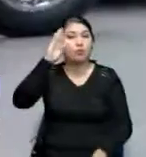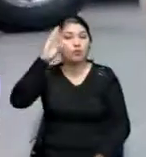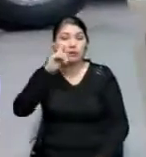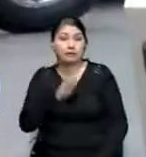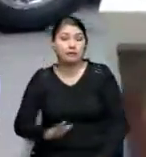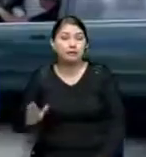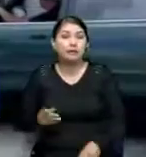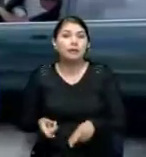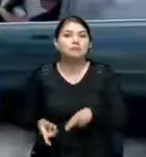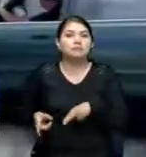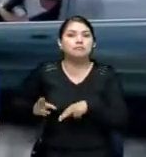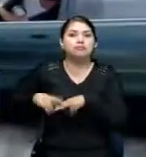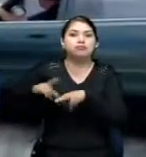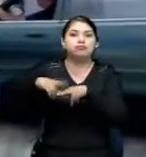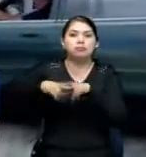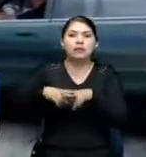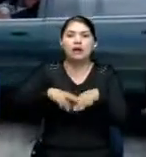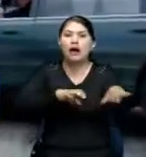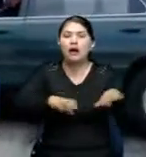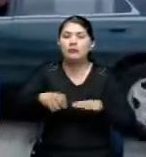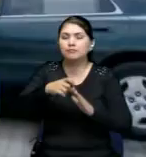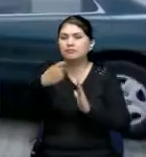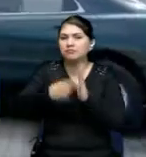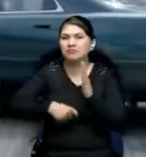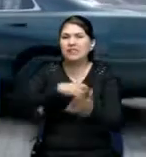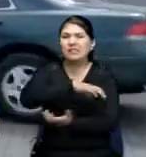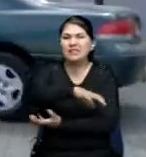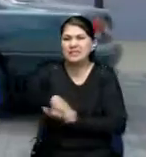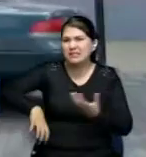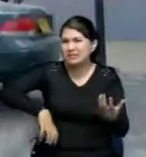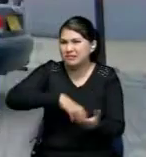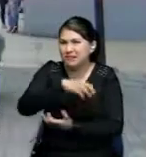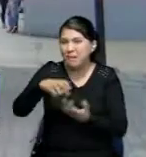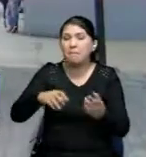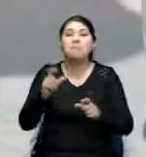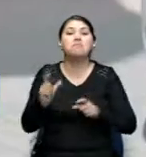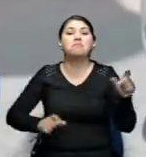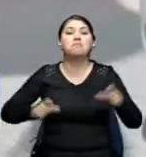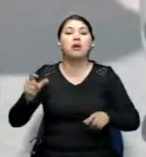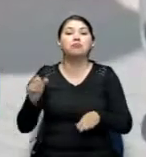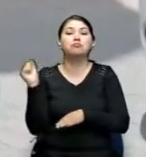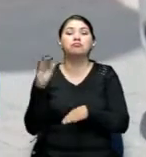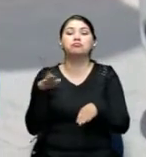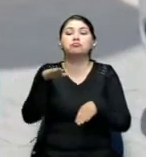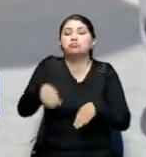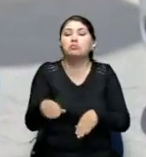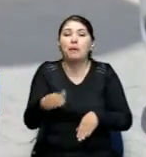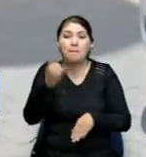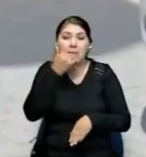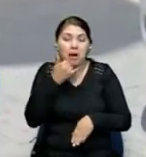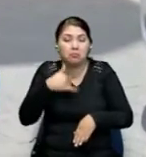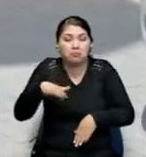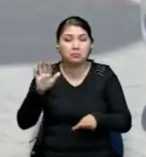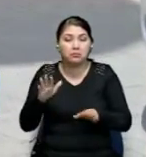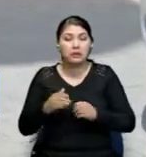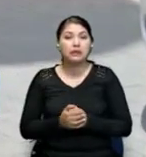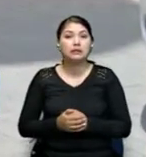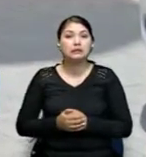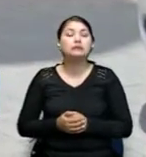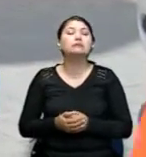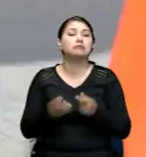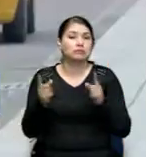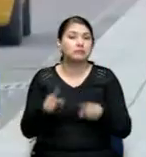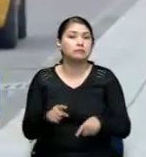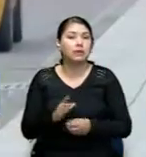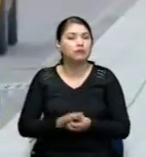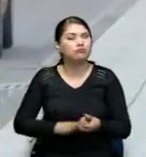que ha aumentado a las infracciones de tránsito el desorden incluso en personas que parquean más sus vehículos y asimismo ha sido